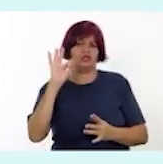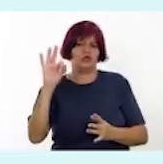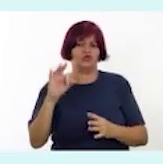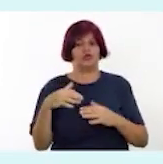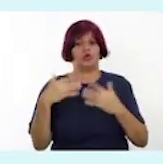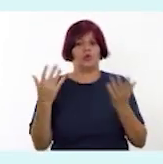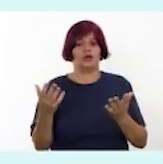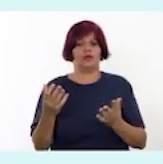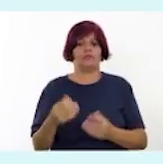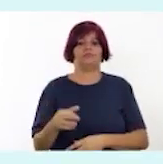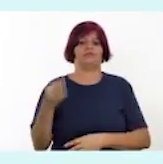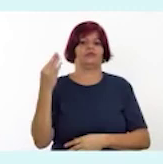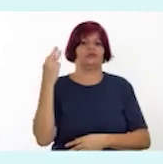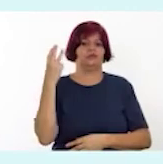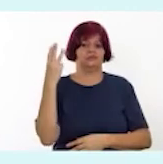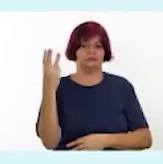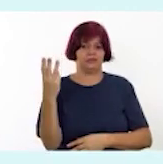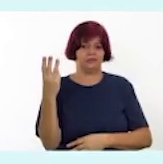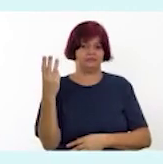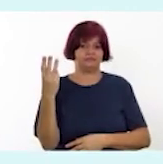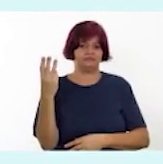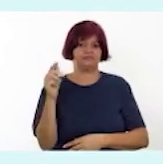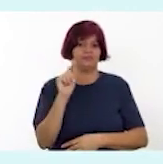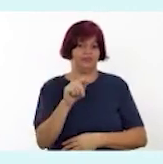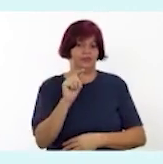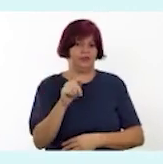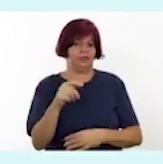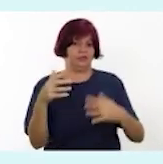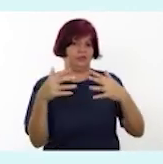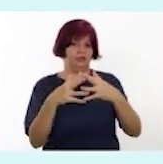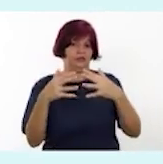base 2 de 8 es 3. Ahí está